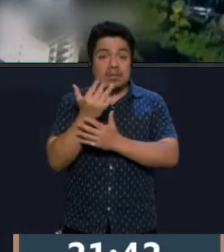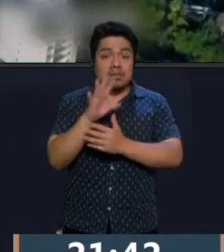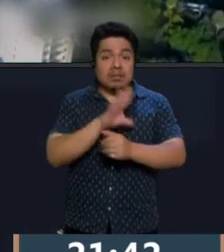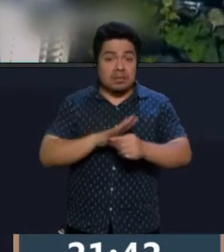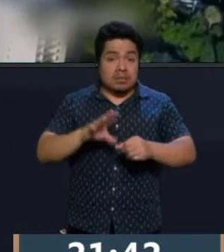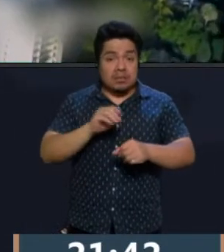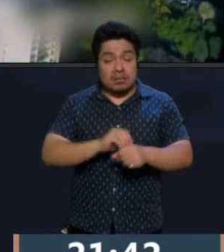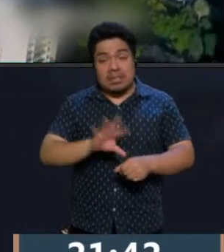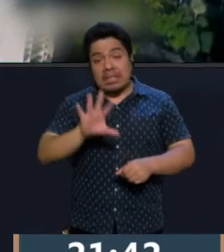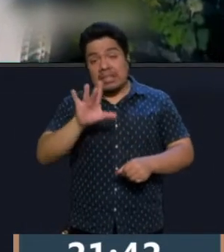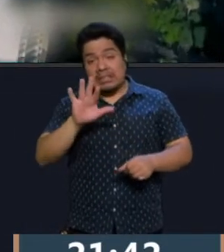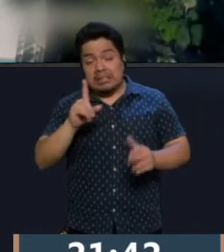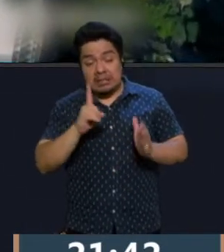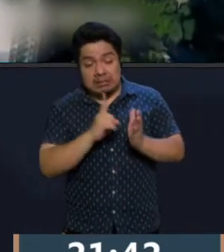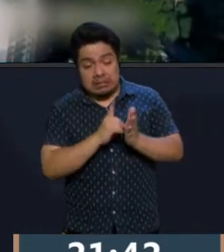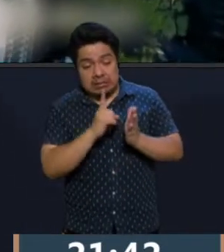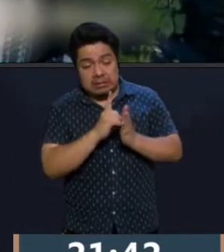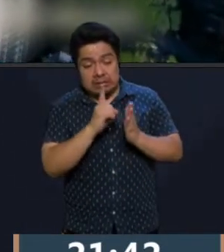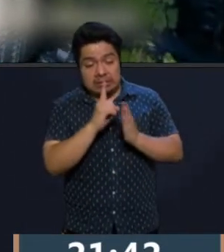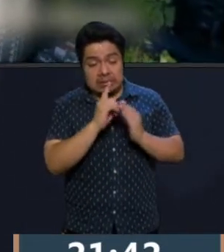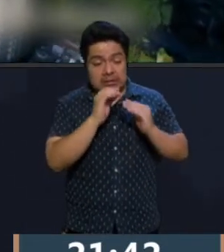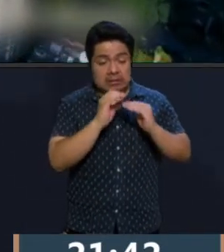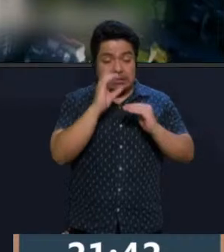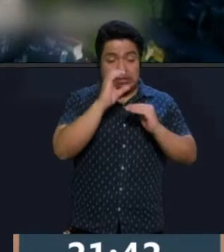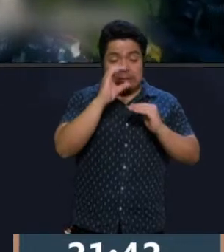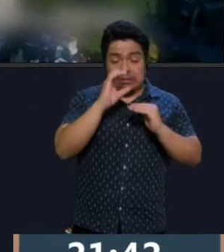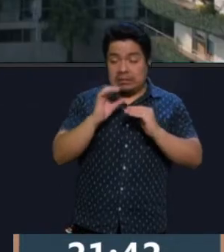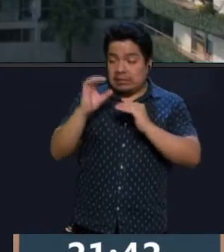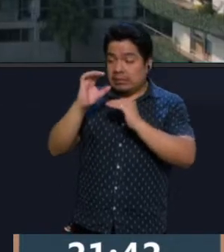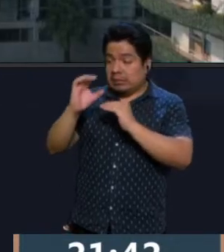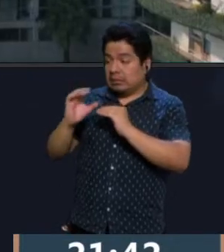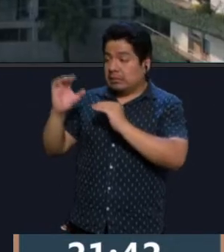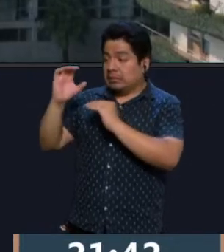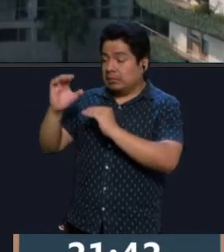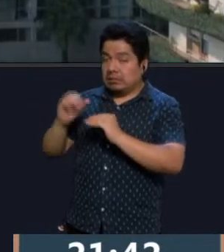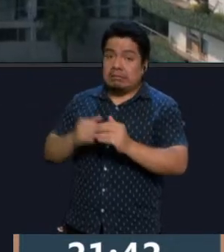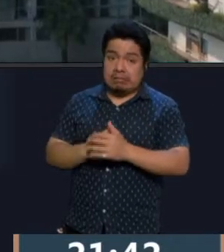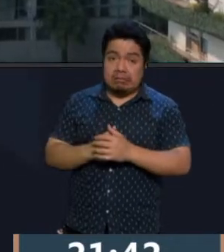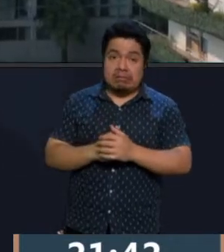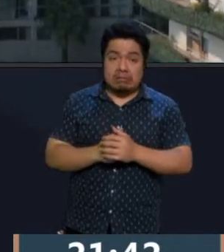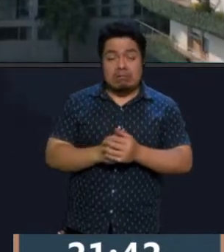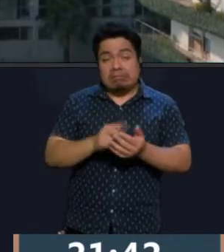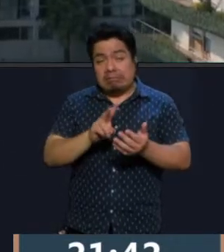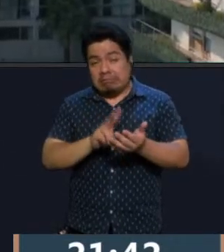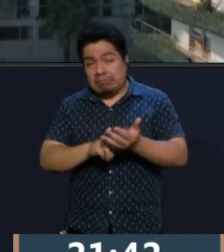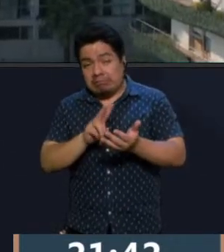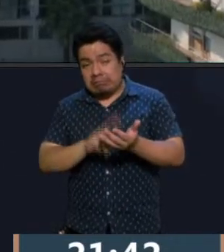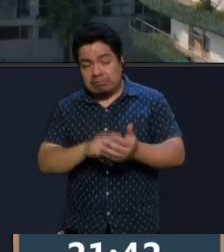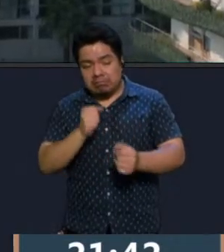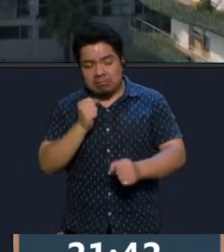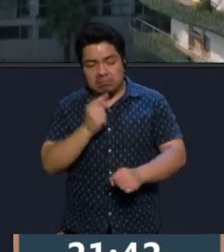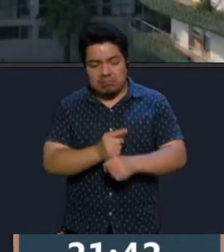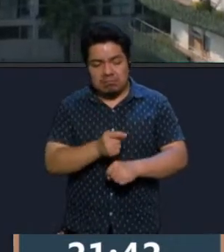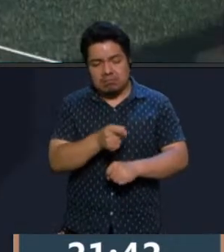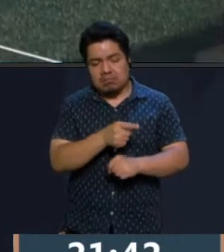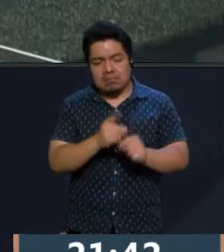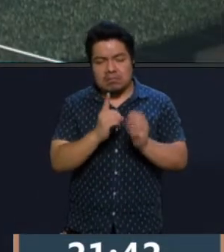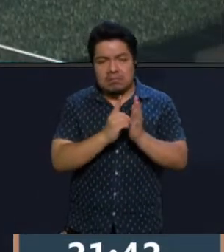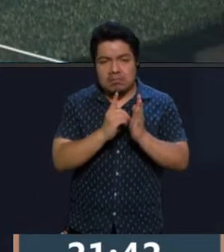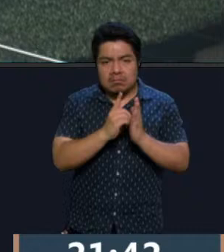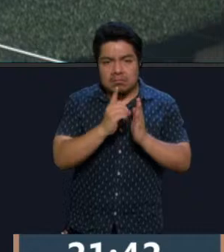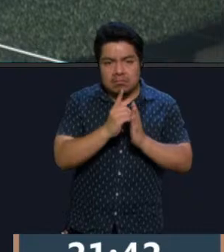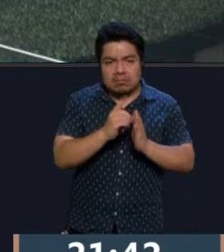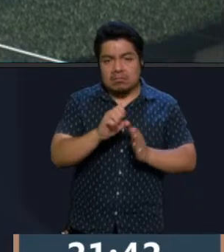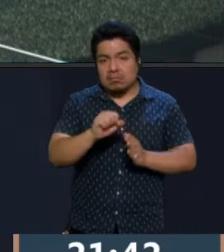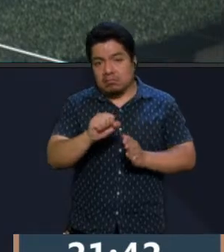departamentos los que están en estos pisos de más, señalando que además los costos que detectamos en los que se venden esos departamentos, que van de